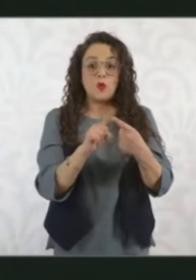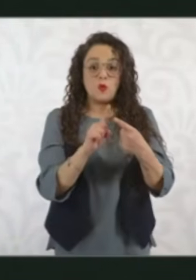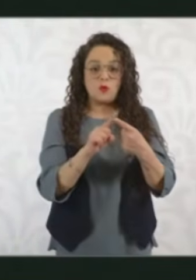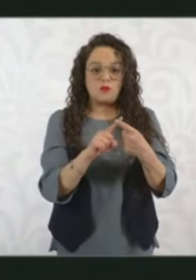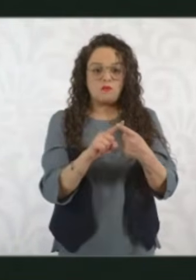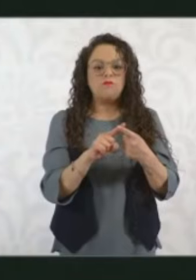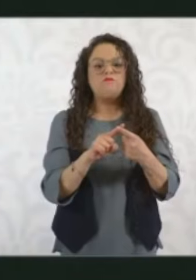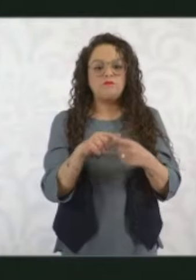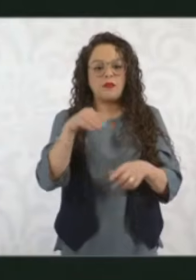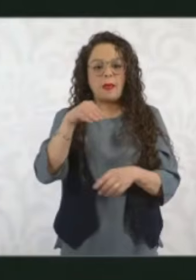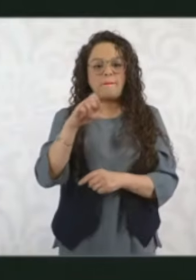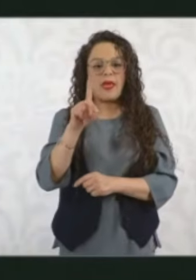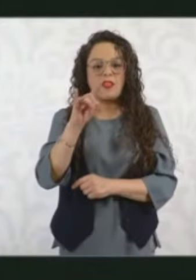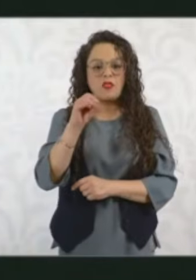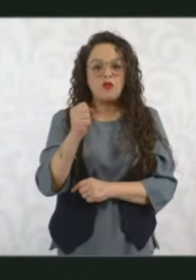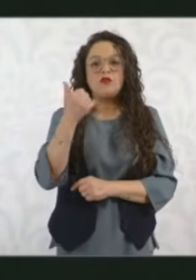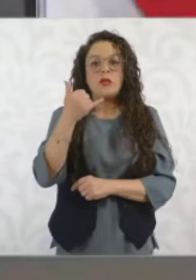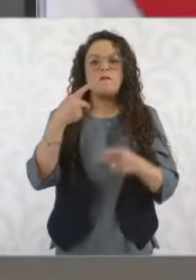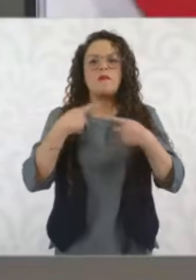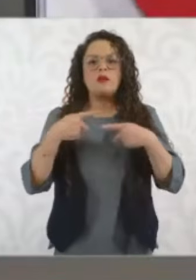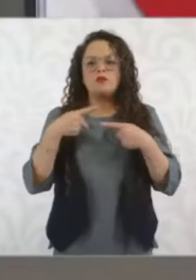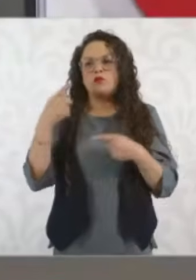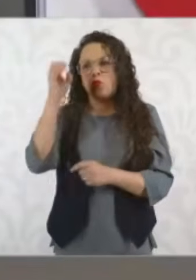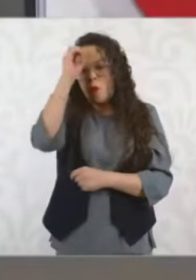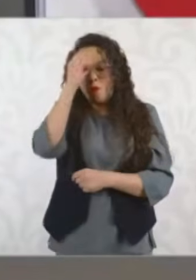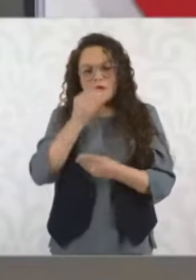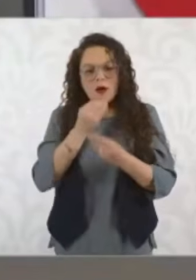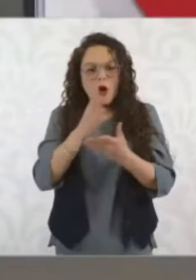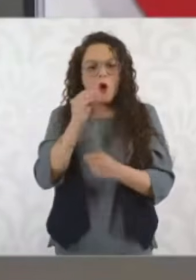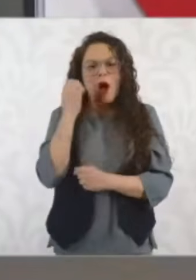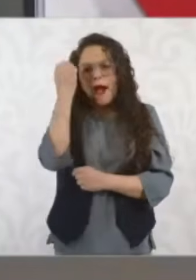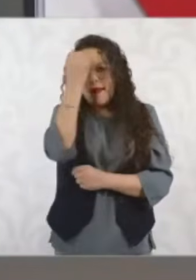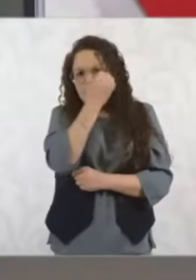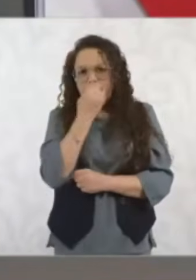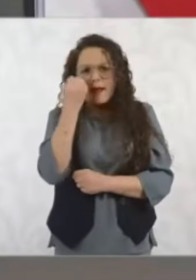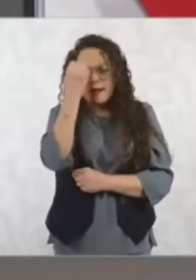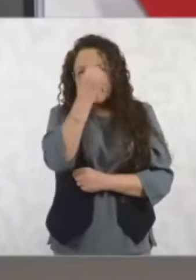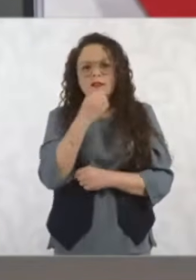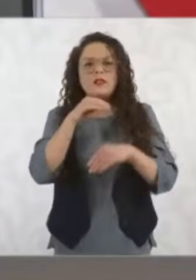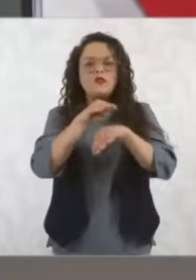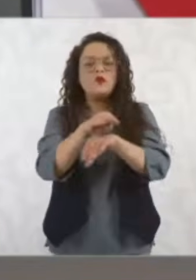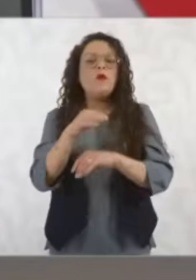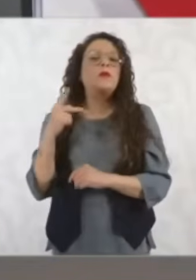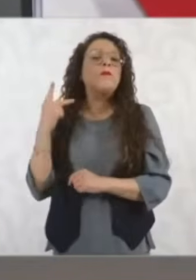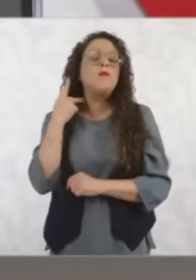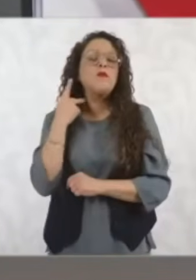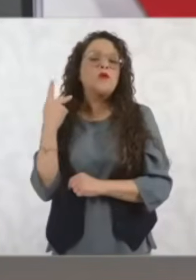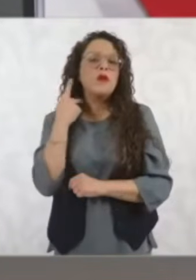medios y comentócratas o analistas políticos.